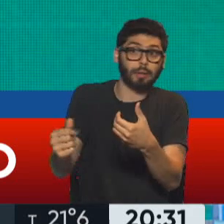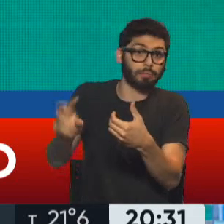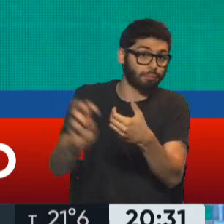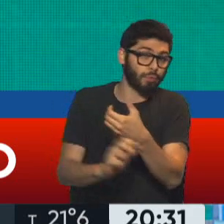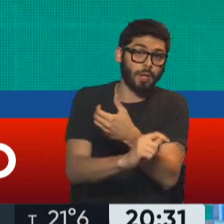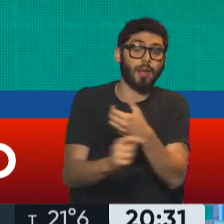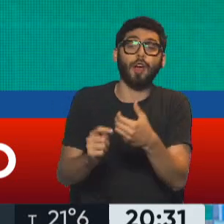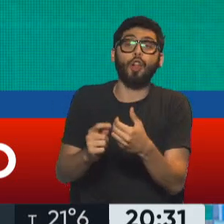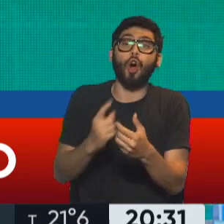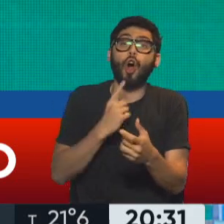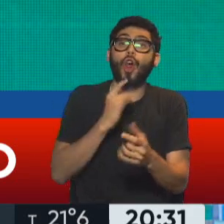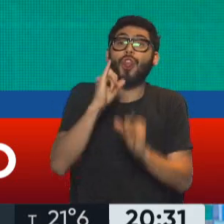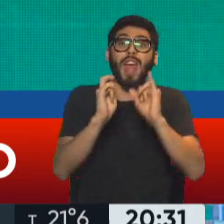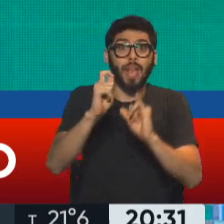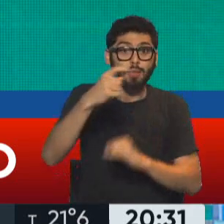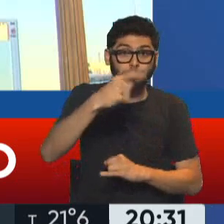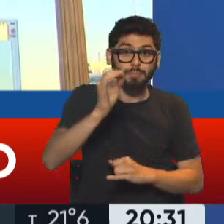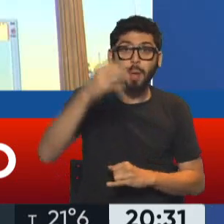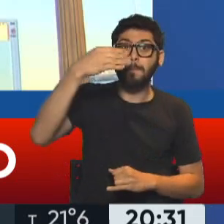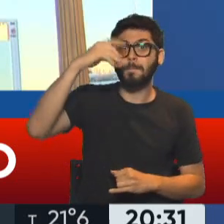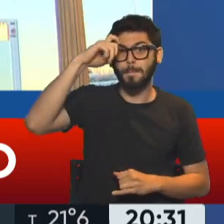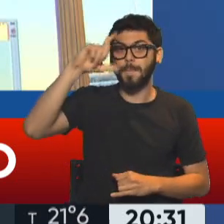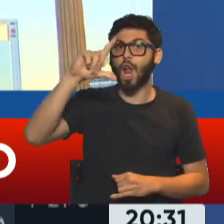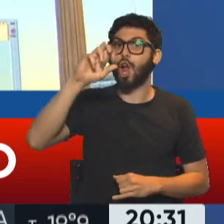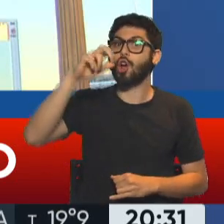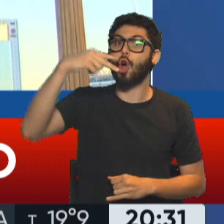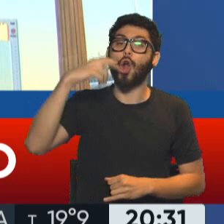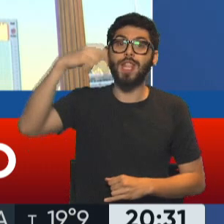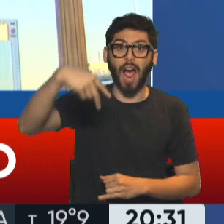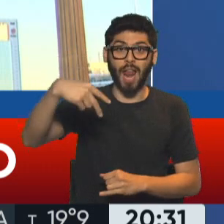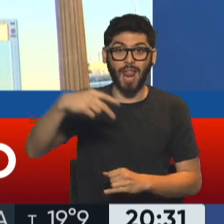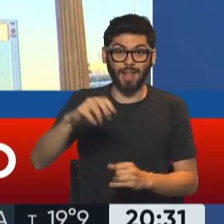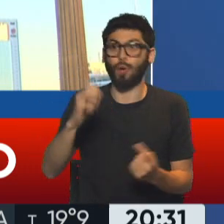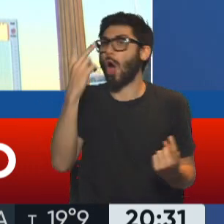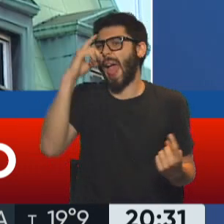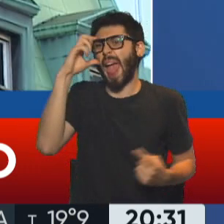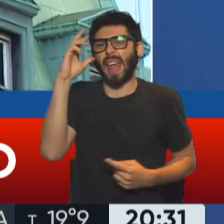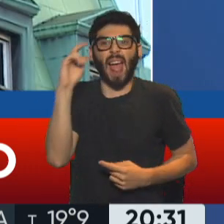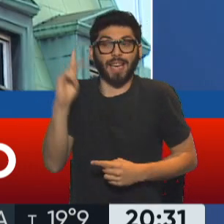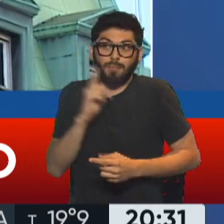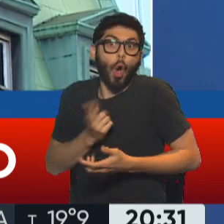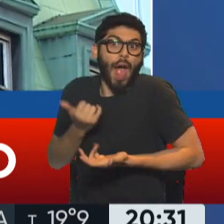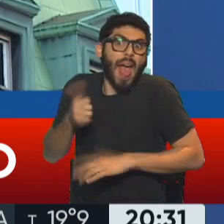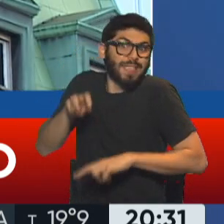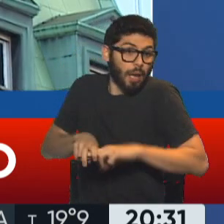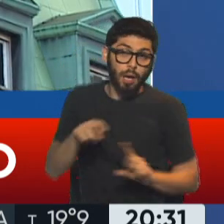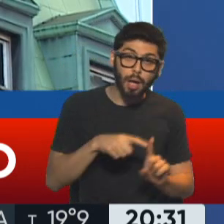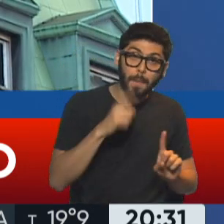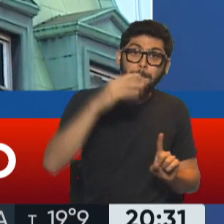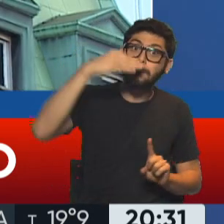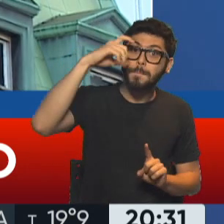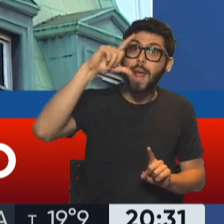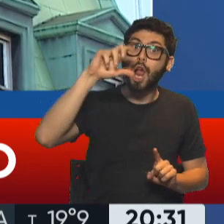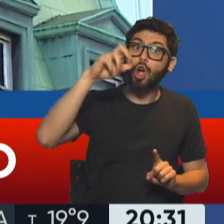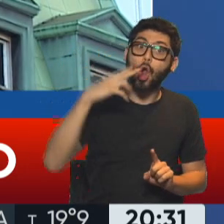dice Melconian, ¿sí? No es que lo dice Eker, que está hoy ahí en el banco, ¿no? Lo dice Melconian, tranquilo. Y lo más interesante